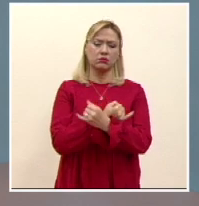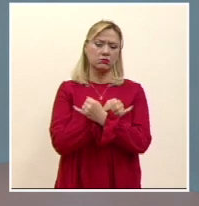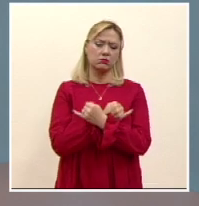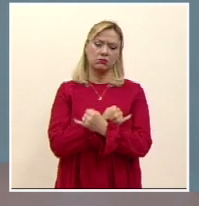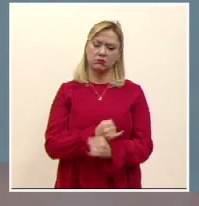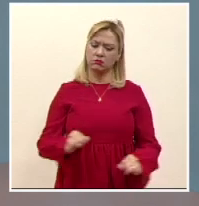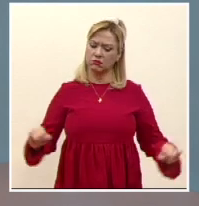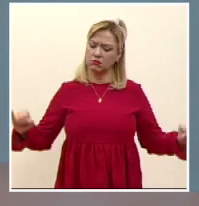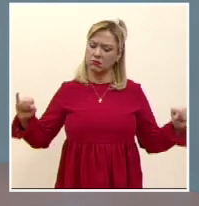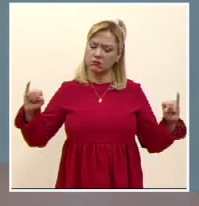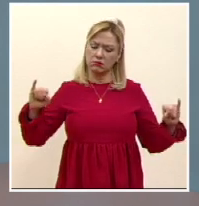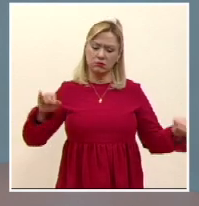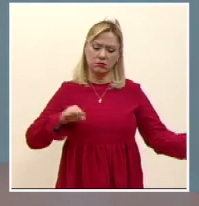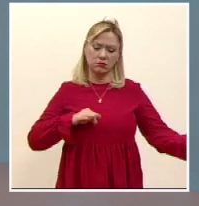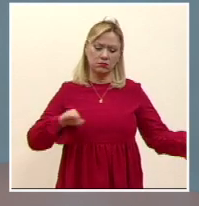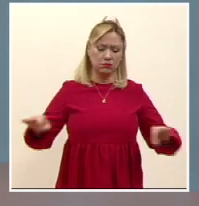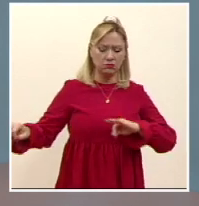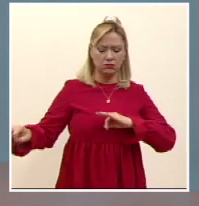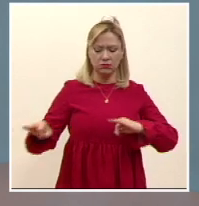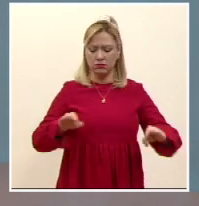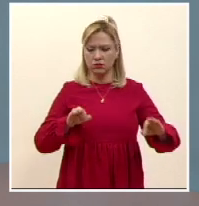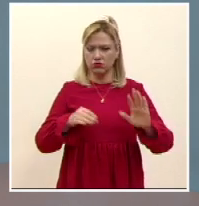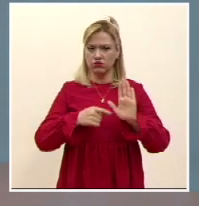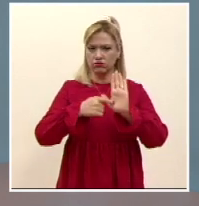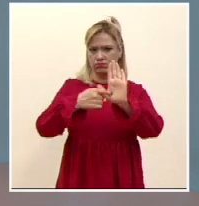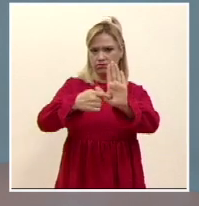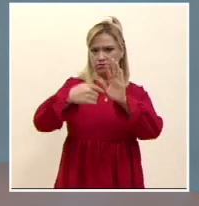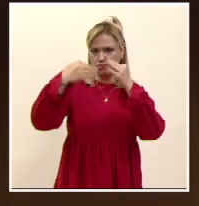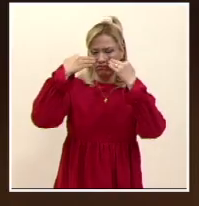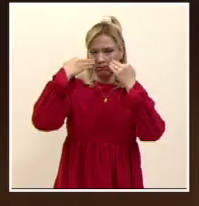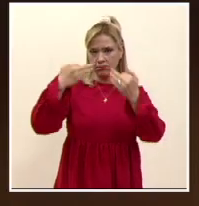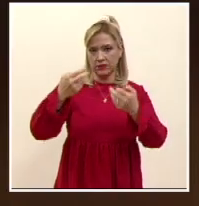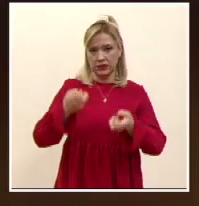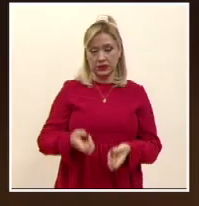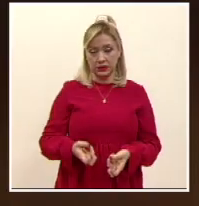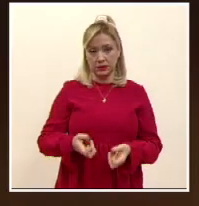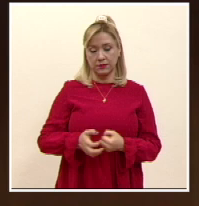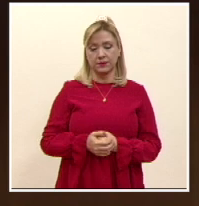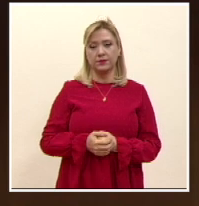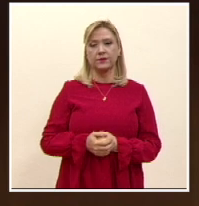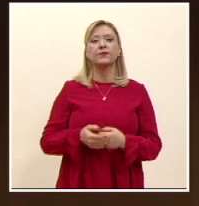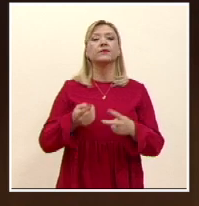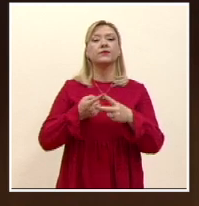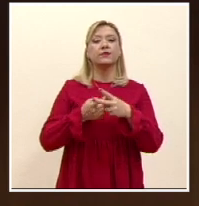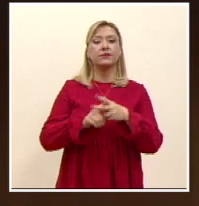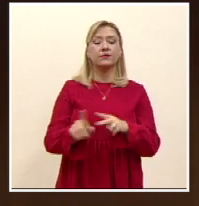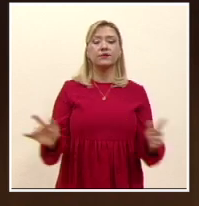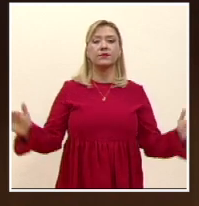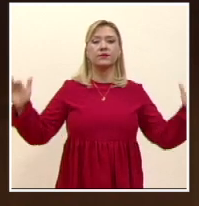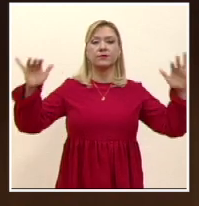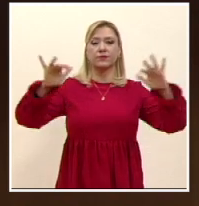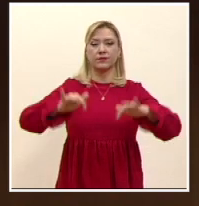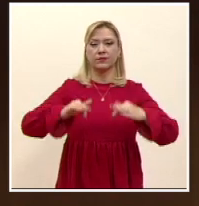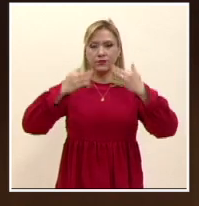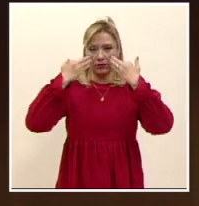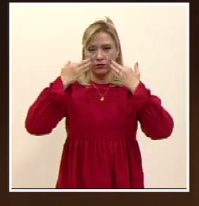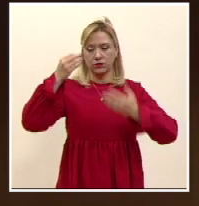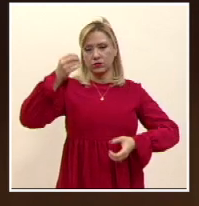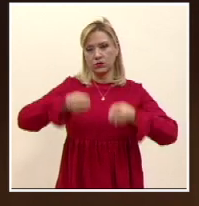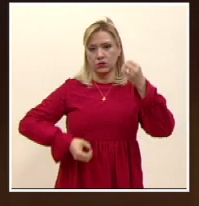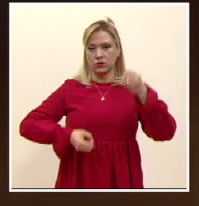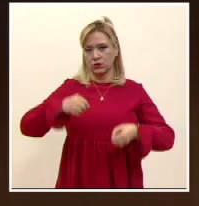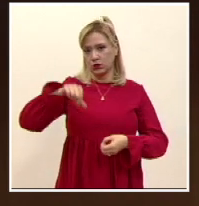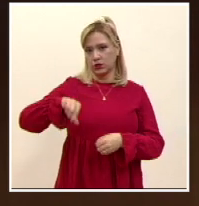transparencia durante las elecciones de este año. Inicia la sesión pública convocada para este